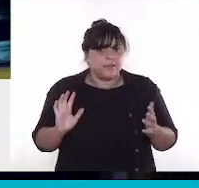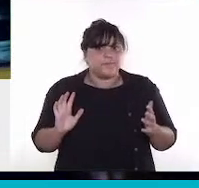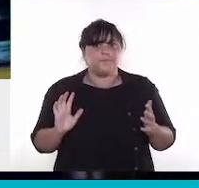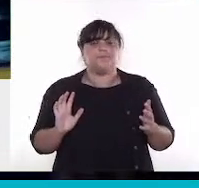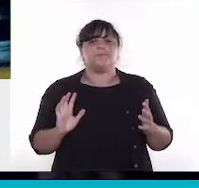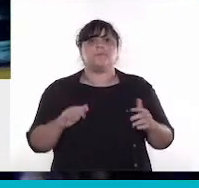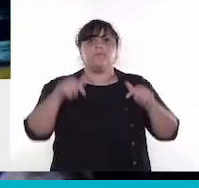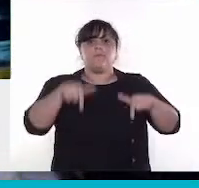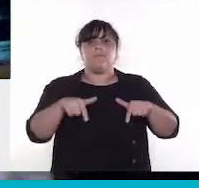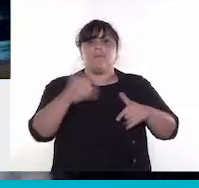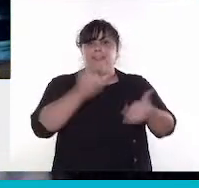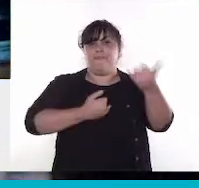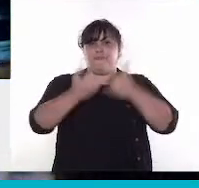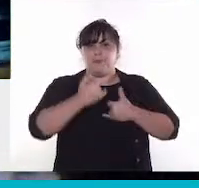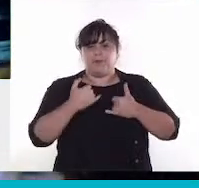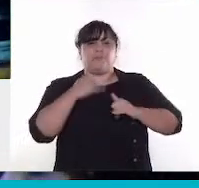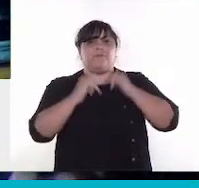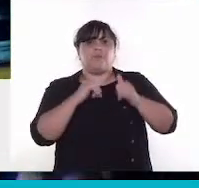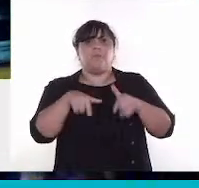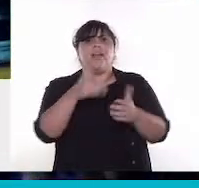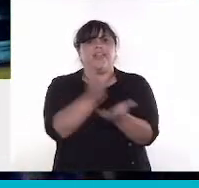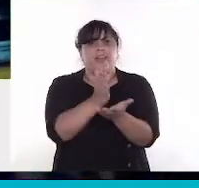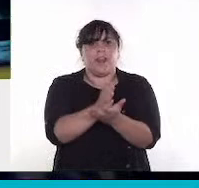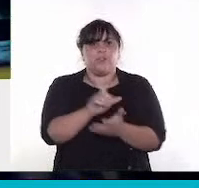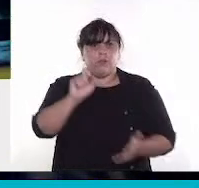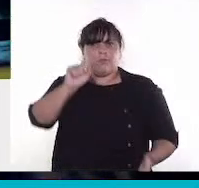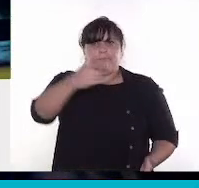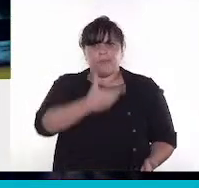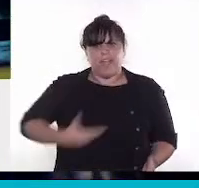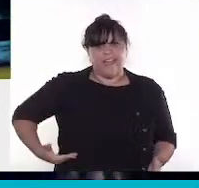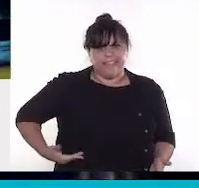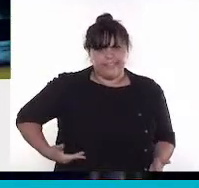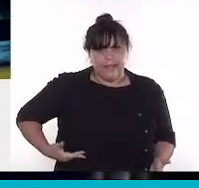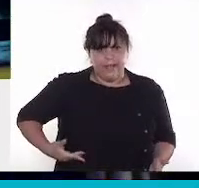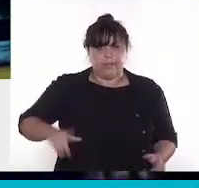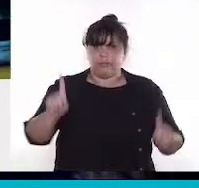Esta información no es propiedad del Estado, sino del ciudadano.